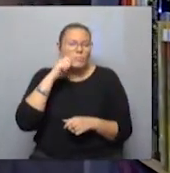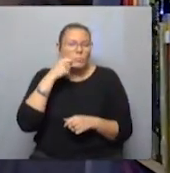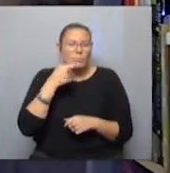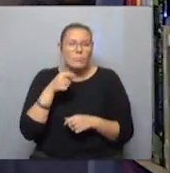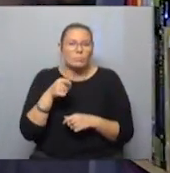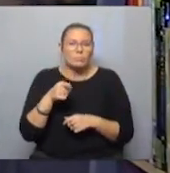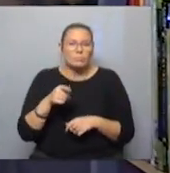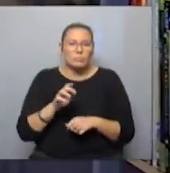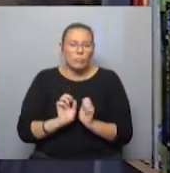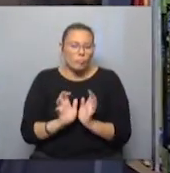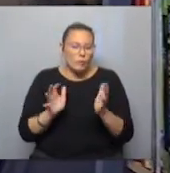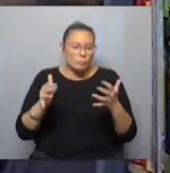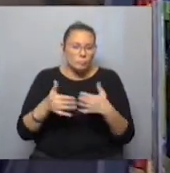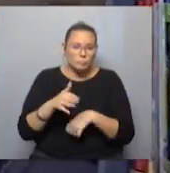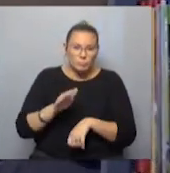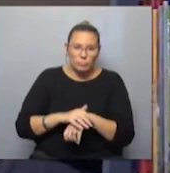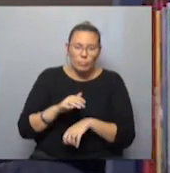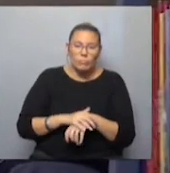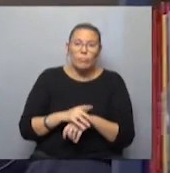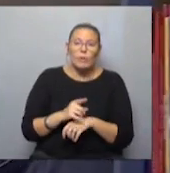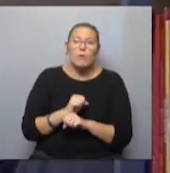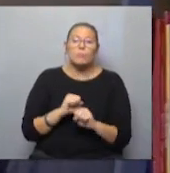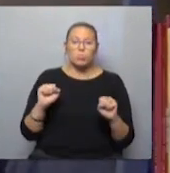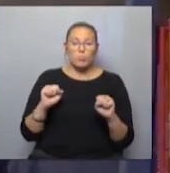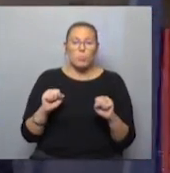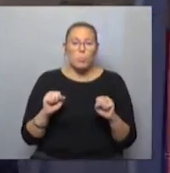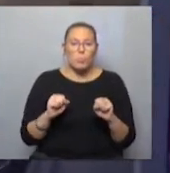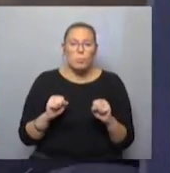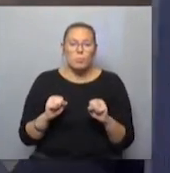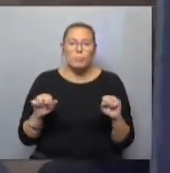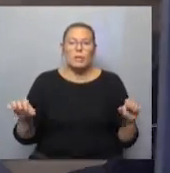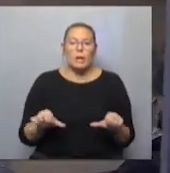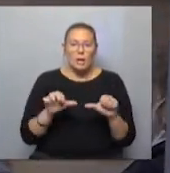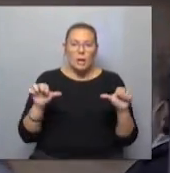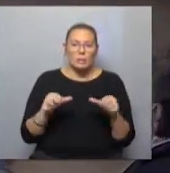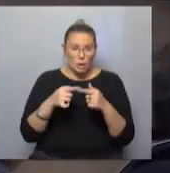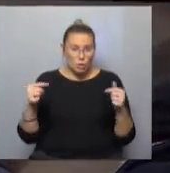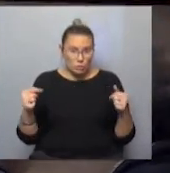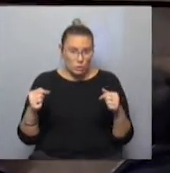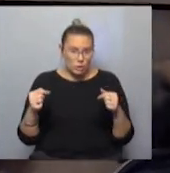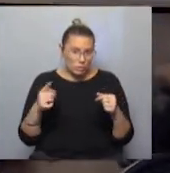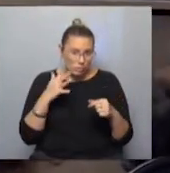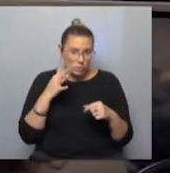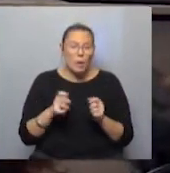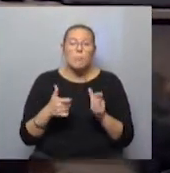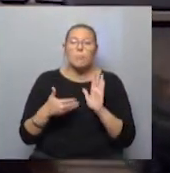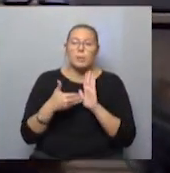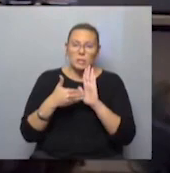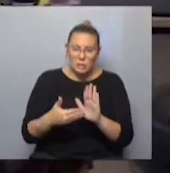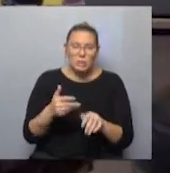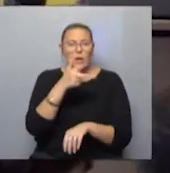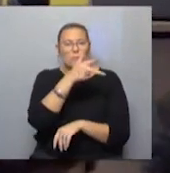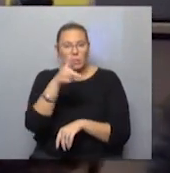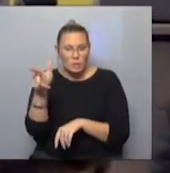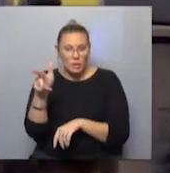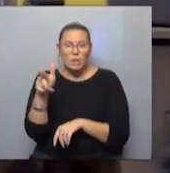Ese tiempo de pandemia resultó en que pudieron hacer muchas cosas, ¿verdad? Presentaron algunos